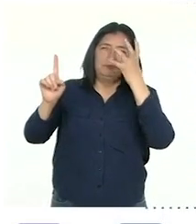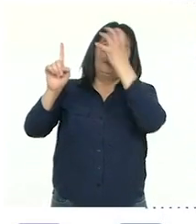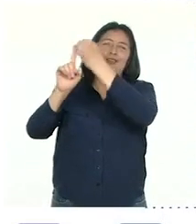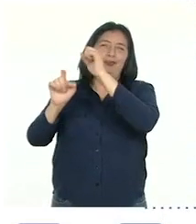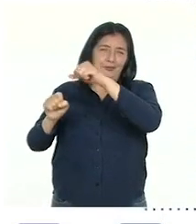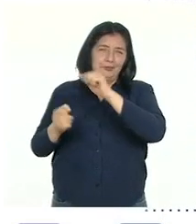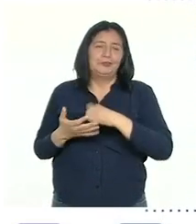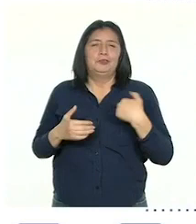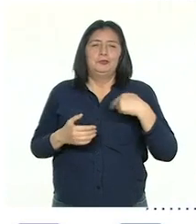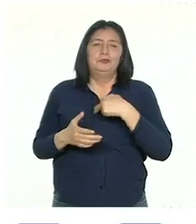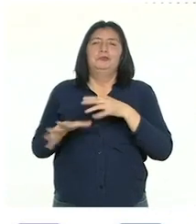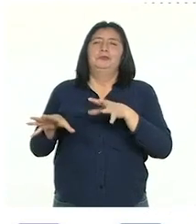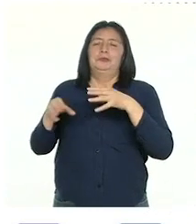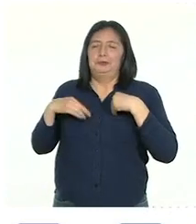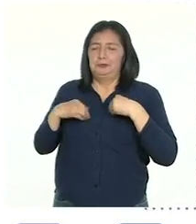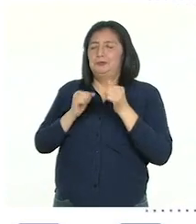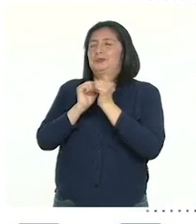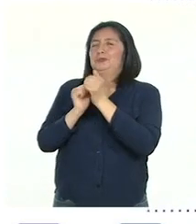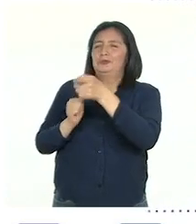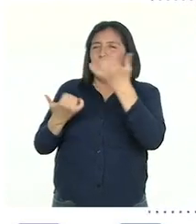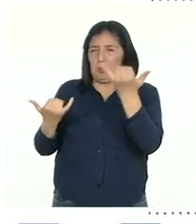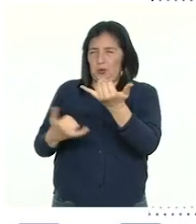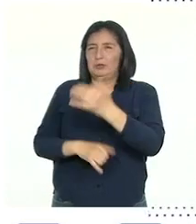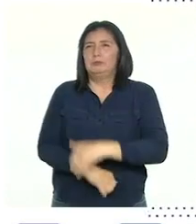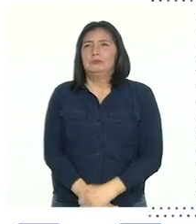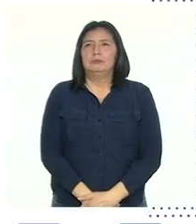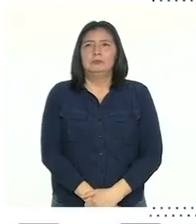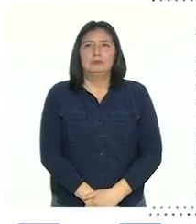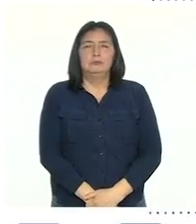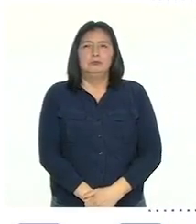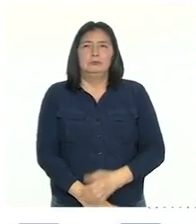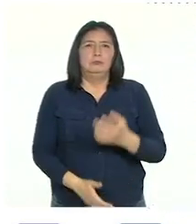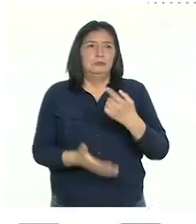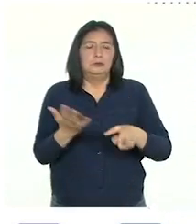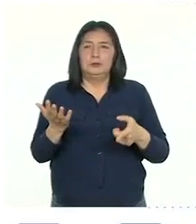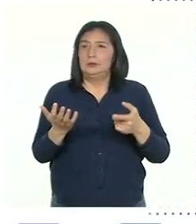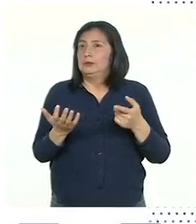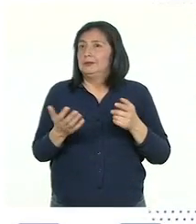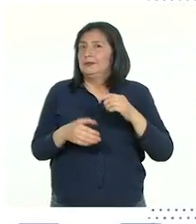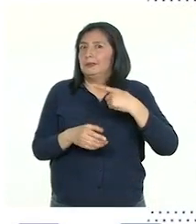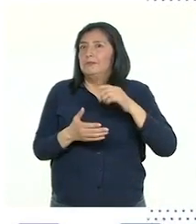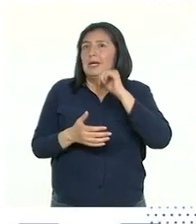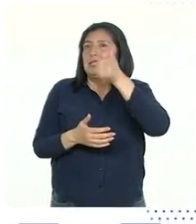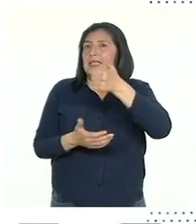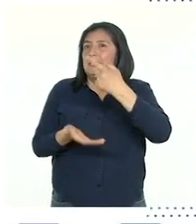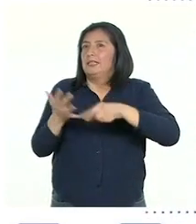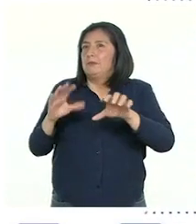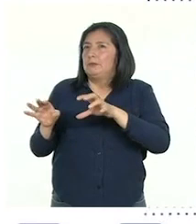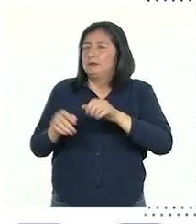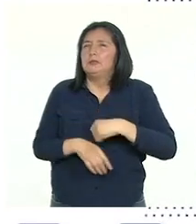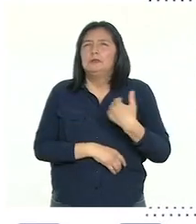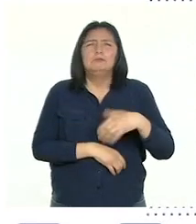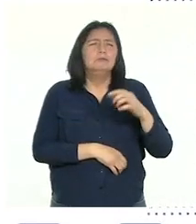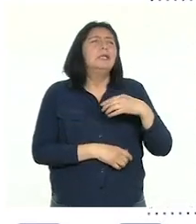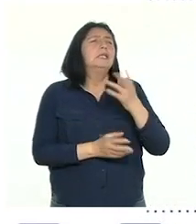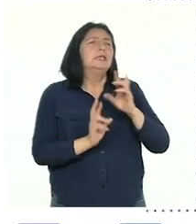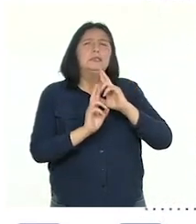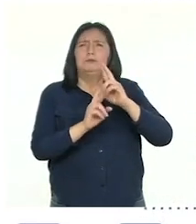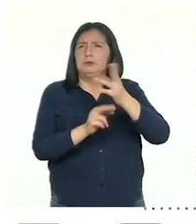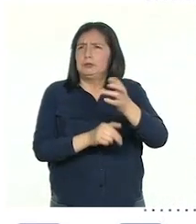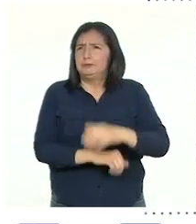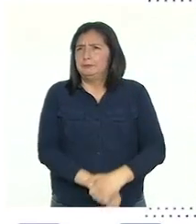reto, que hemos asumido juntos el día de hoy. La actividad que trabajaremos mañana buscará